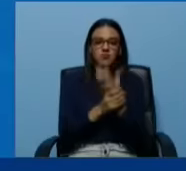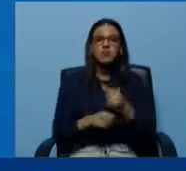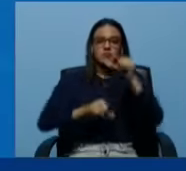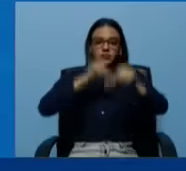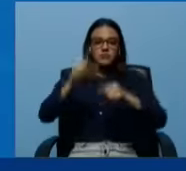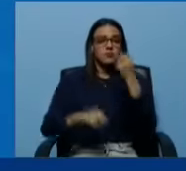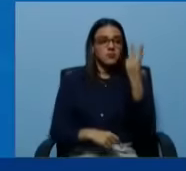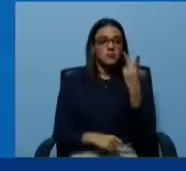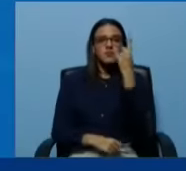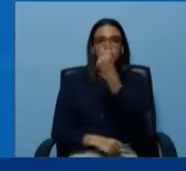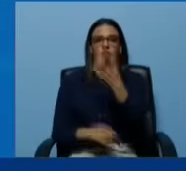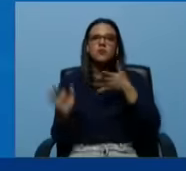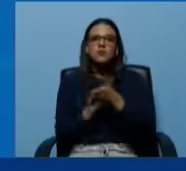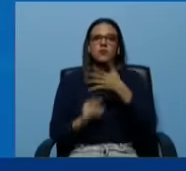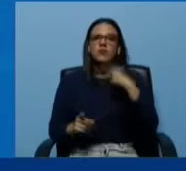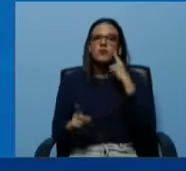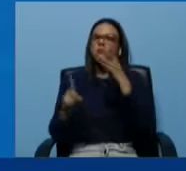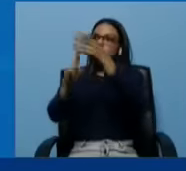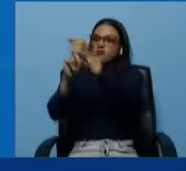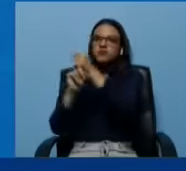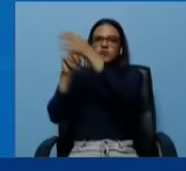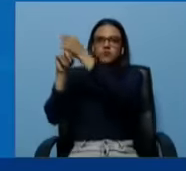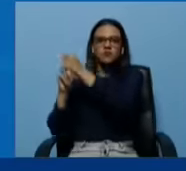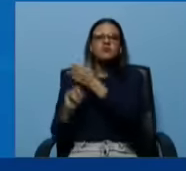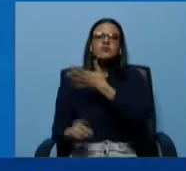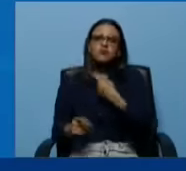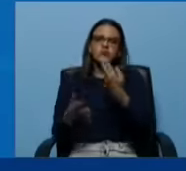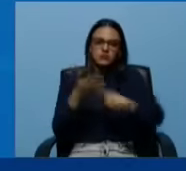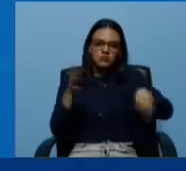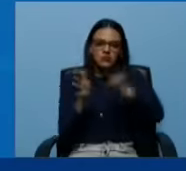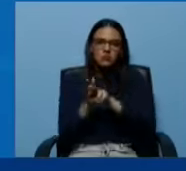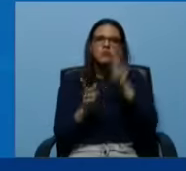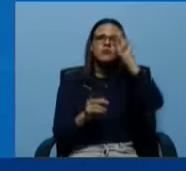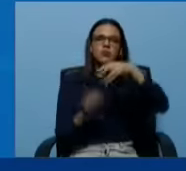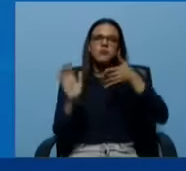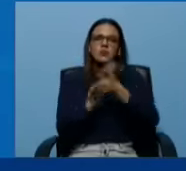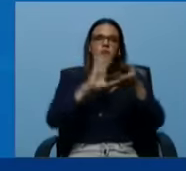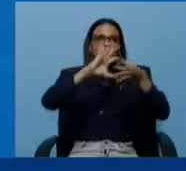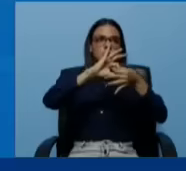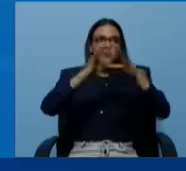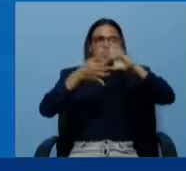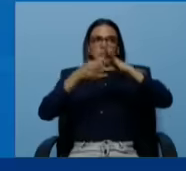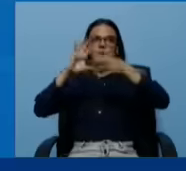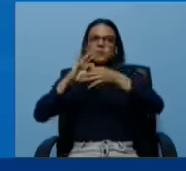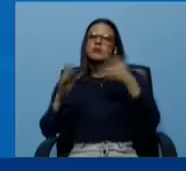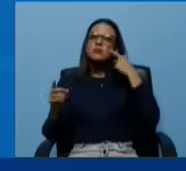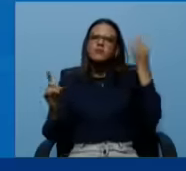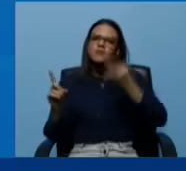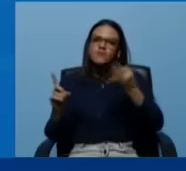XXI de las corrientes nazis. Y la vinculación del